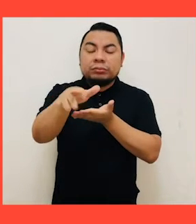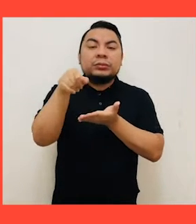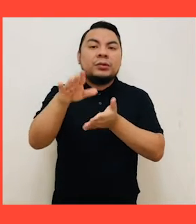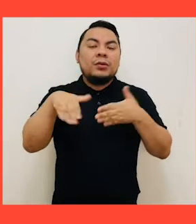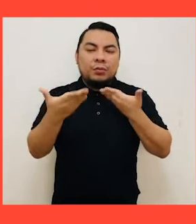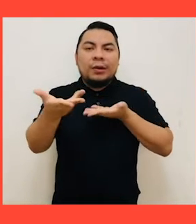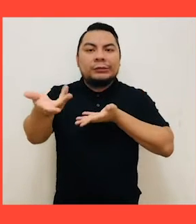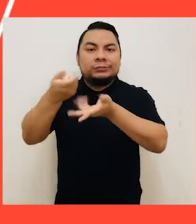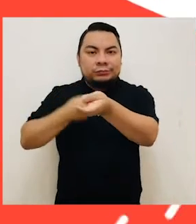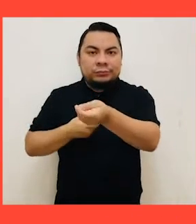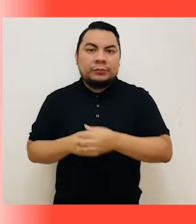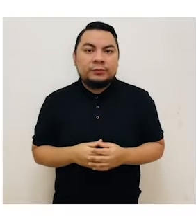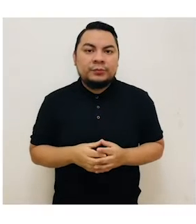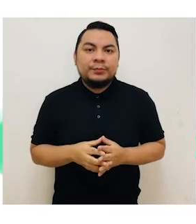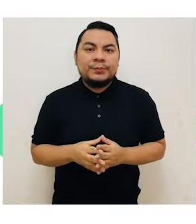realizar transacciones.